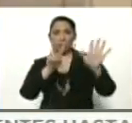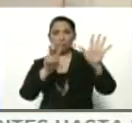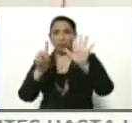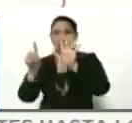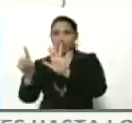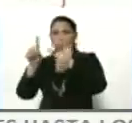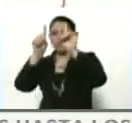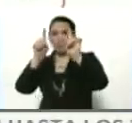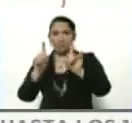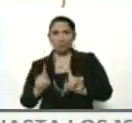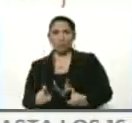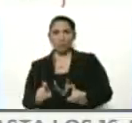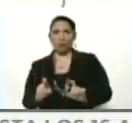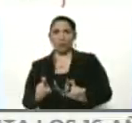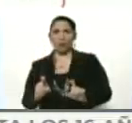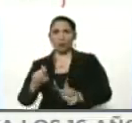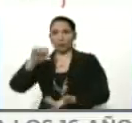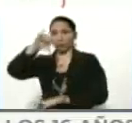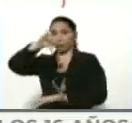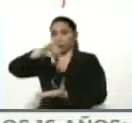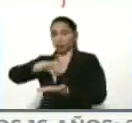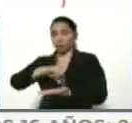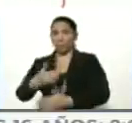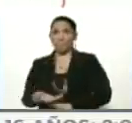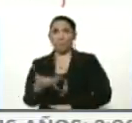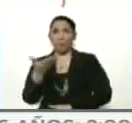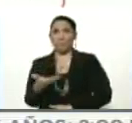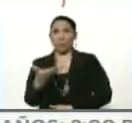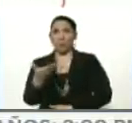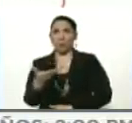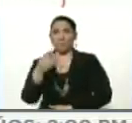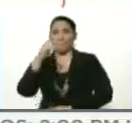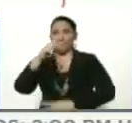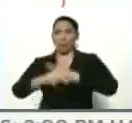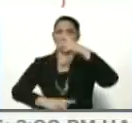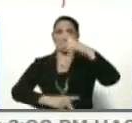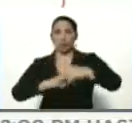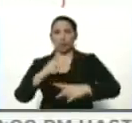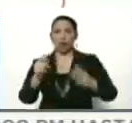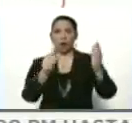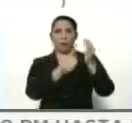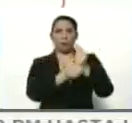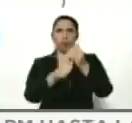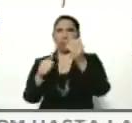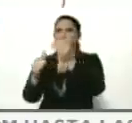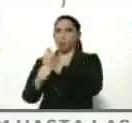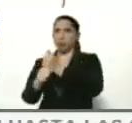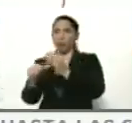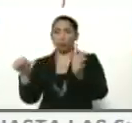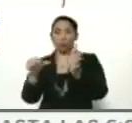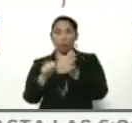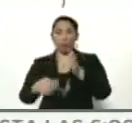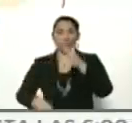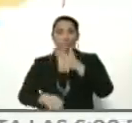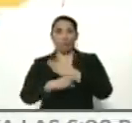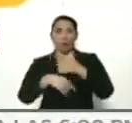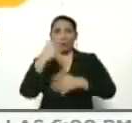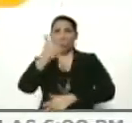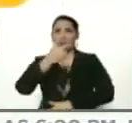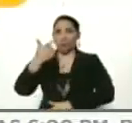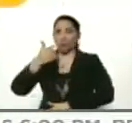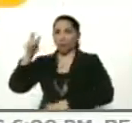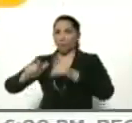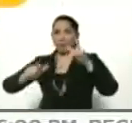771.276 pruebas en el eje fundamental del proceso de detección, donde vamos a buscar los casos de